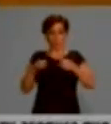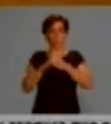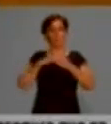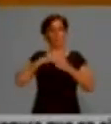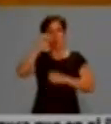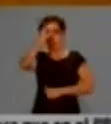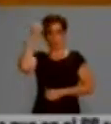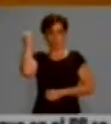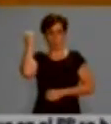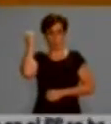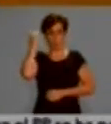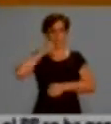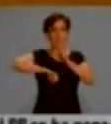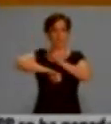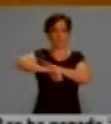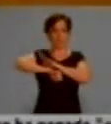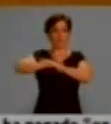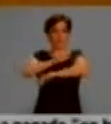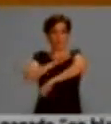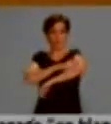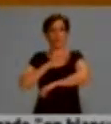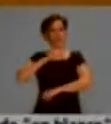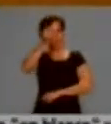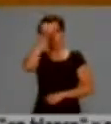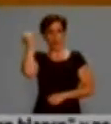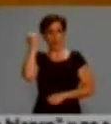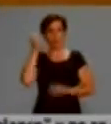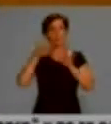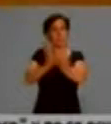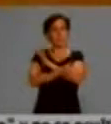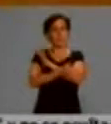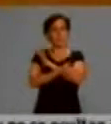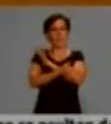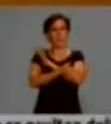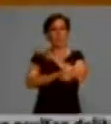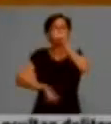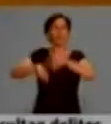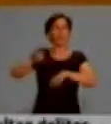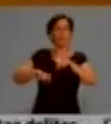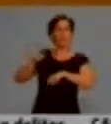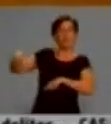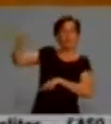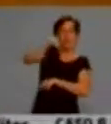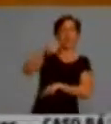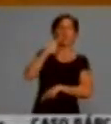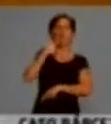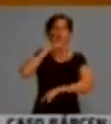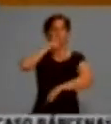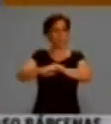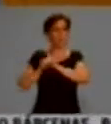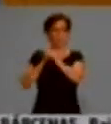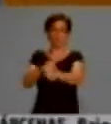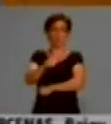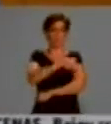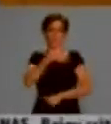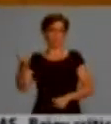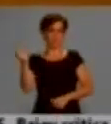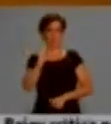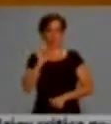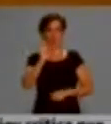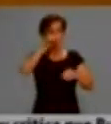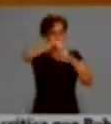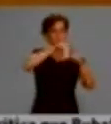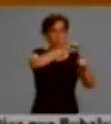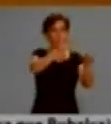Aragón, eso sería un error. La salida no está en el camino que marquen los hombres de negro, ni en un relevo en la mesa camilla